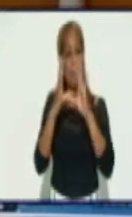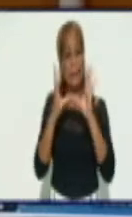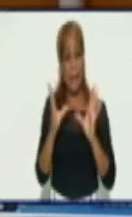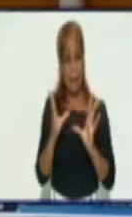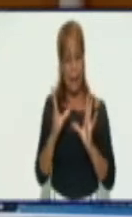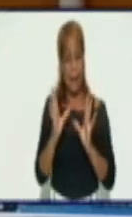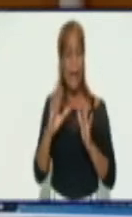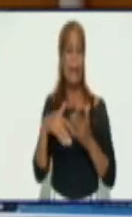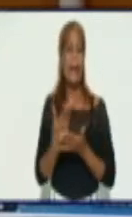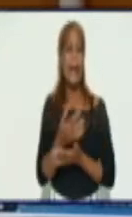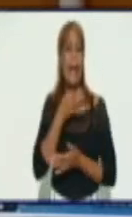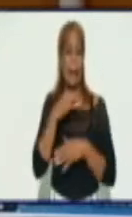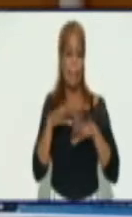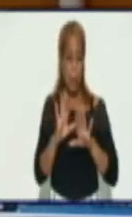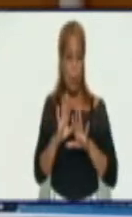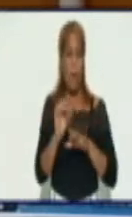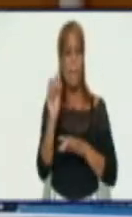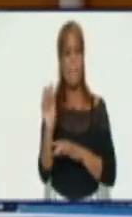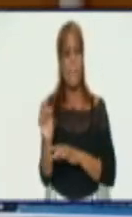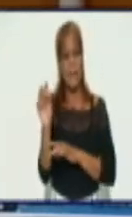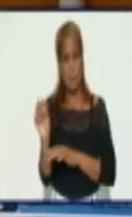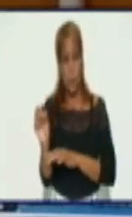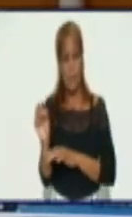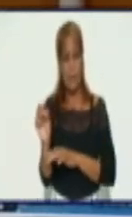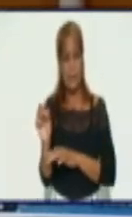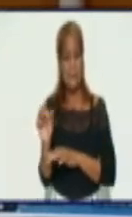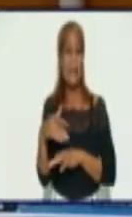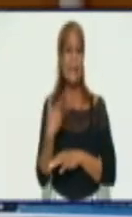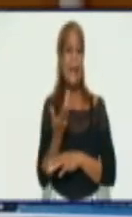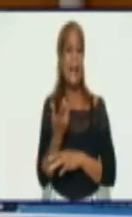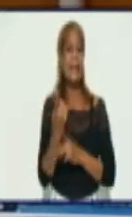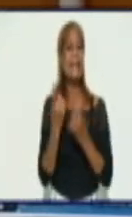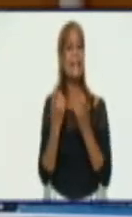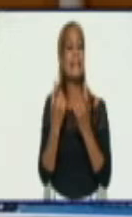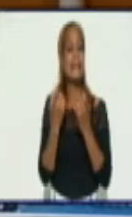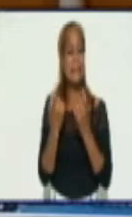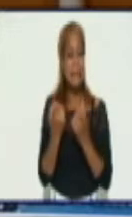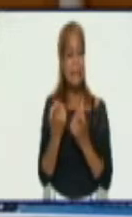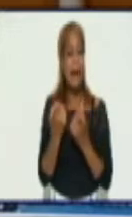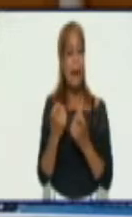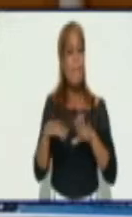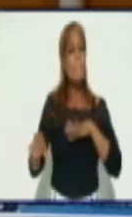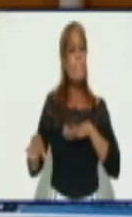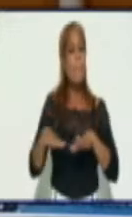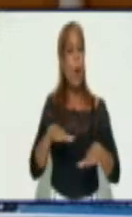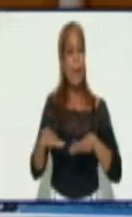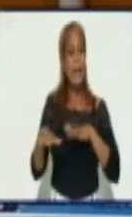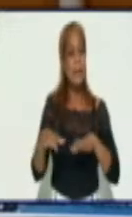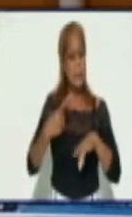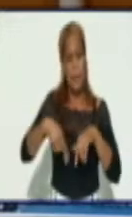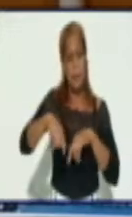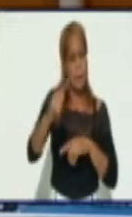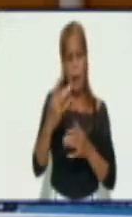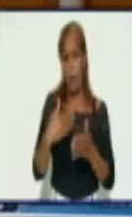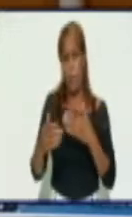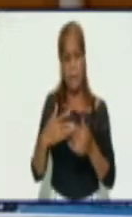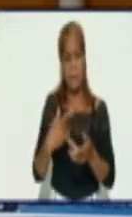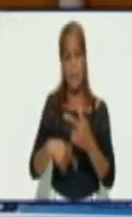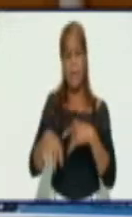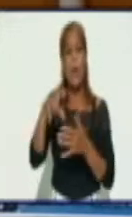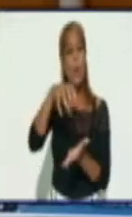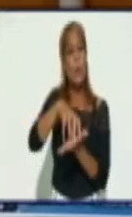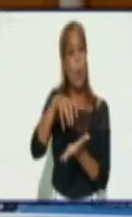que por una u otra necesitan moverse a cualquier destino y hacen una evaluación en